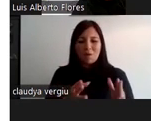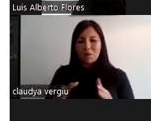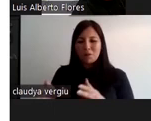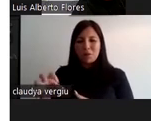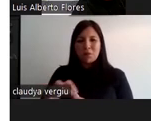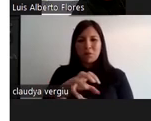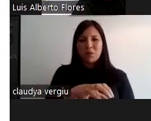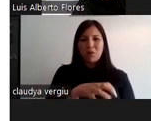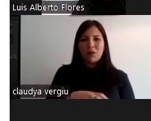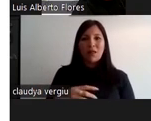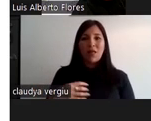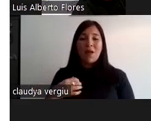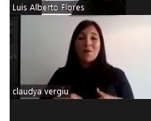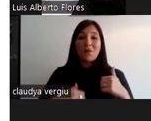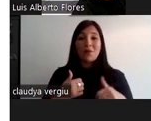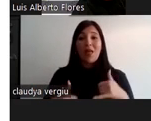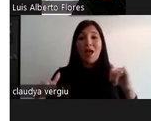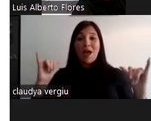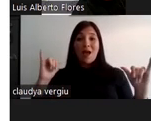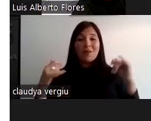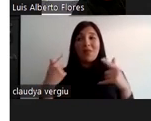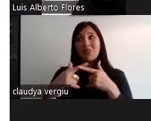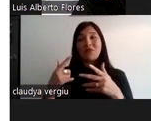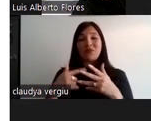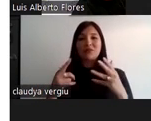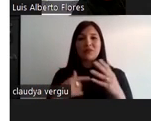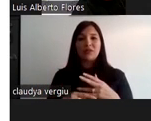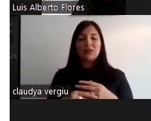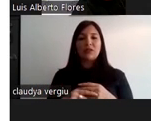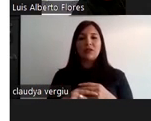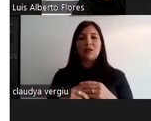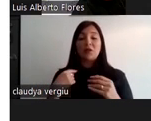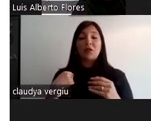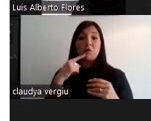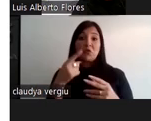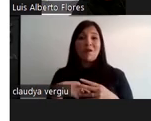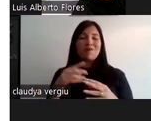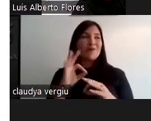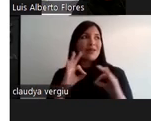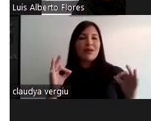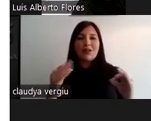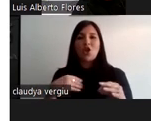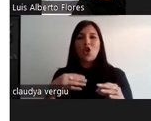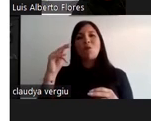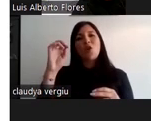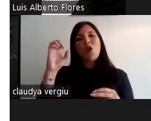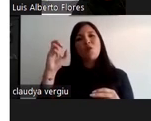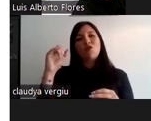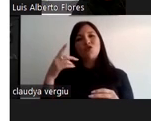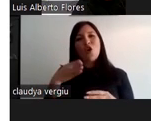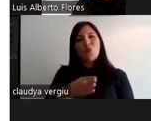una una aventura diferente puedan inclusive decir Oye mira me encantó esta promoción esta oportunidad